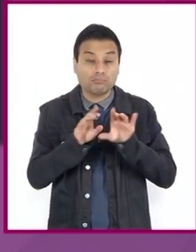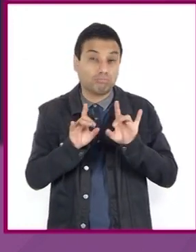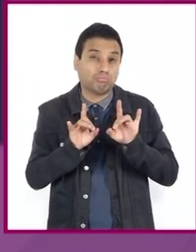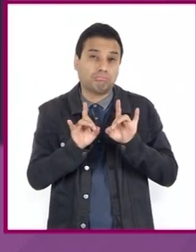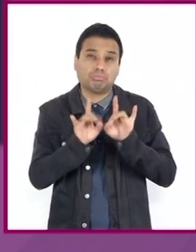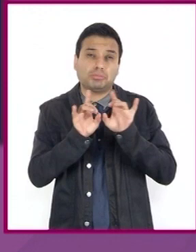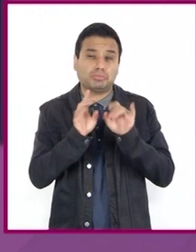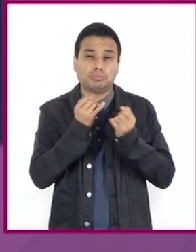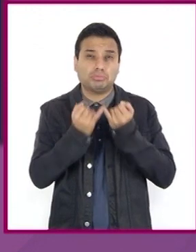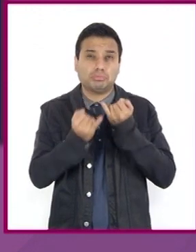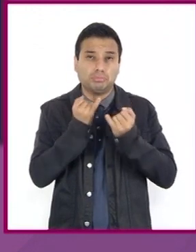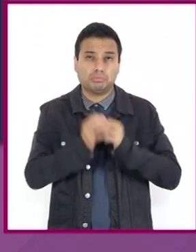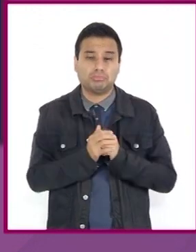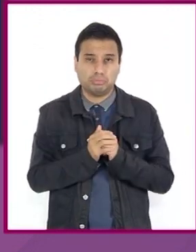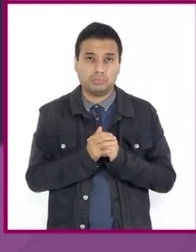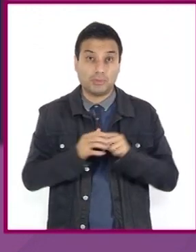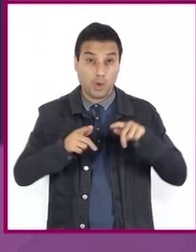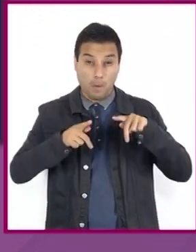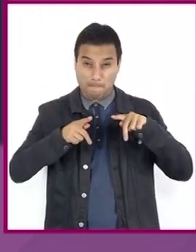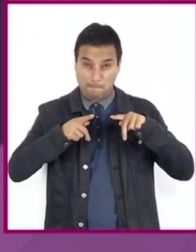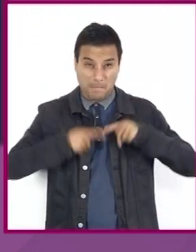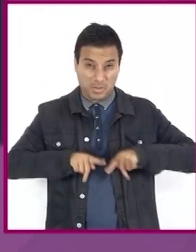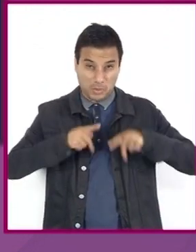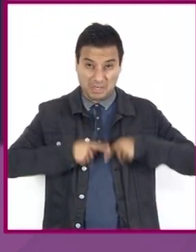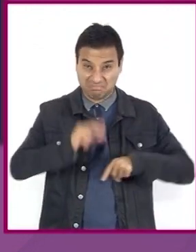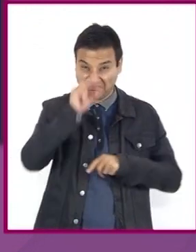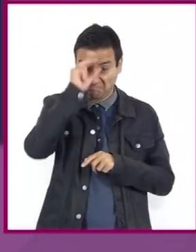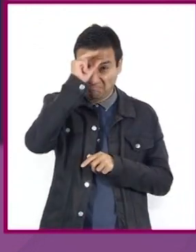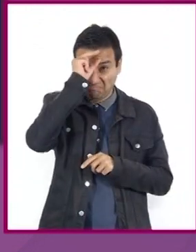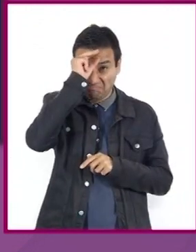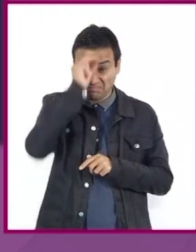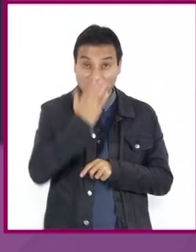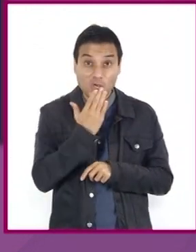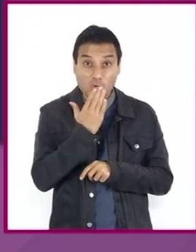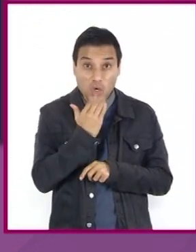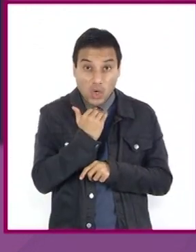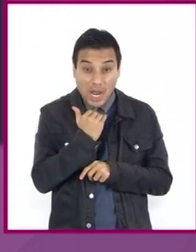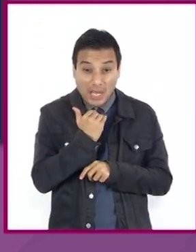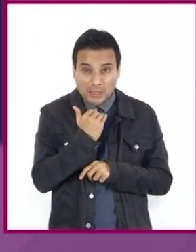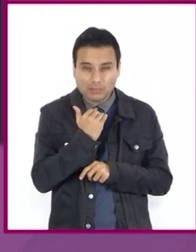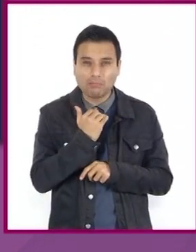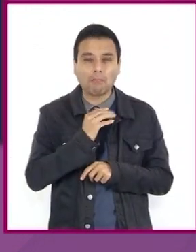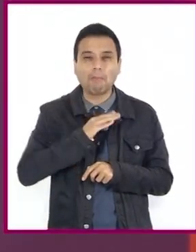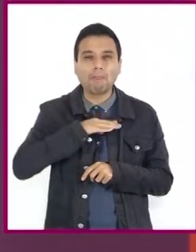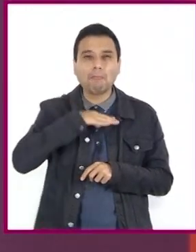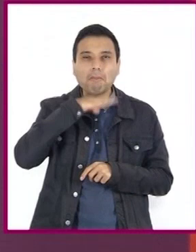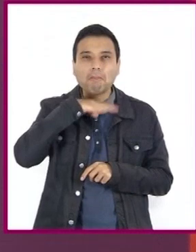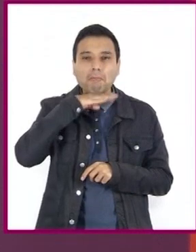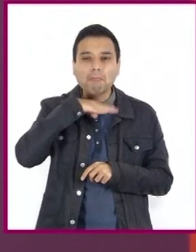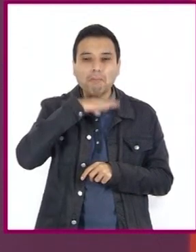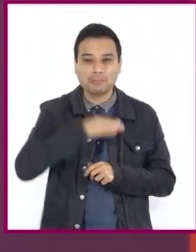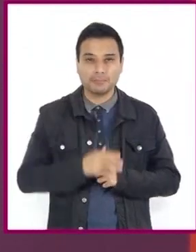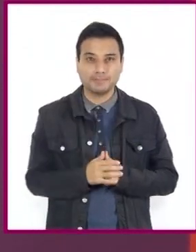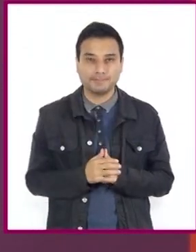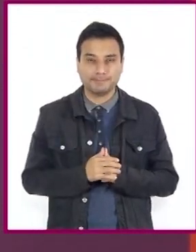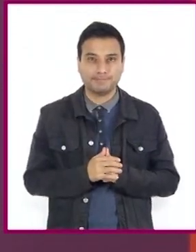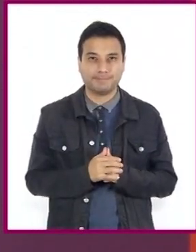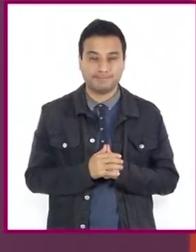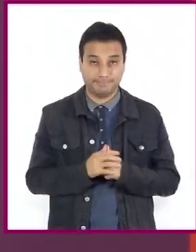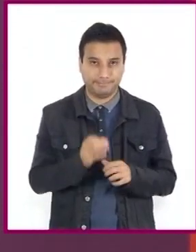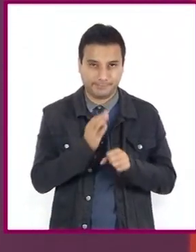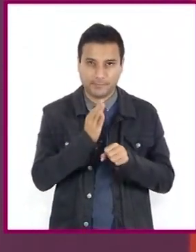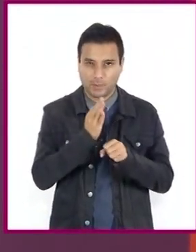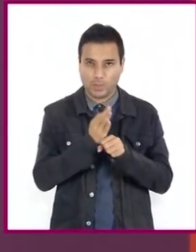un espíritu no preparado es incapaz de detectar esa sorpresa de la naturaleza. En esta sesión